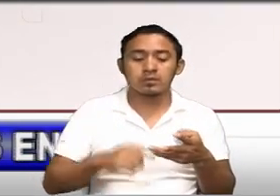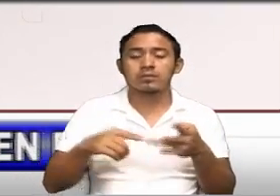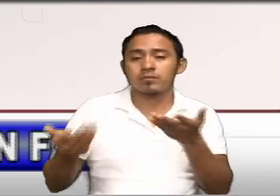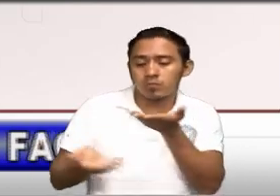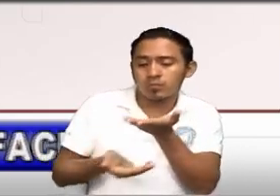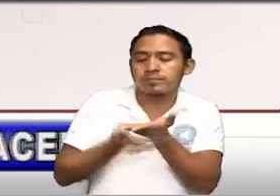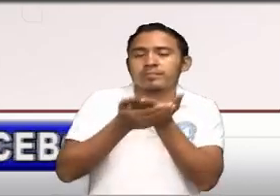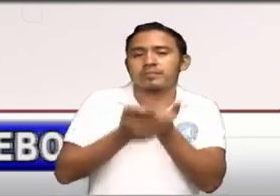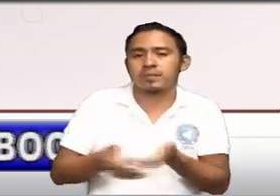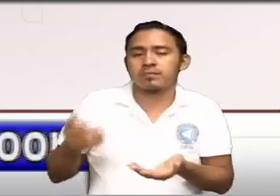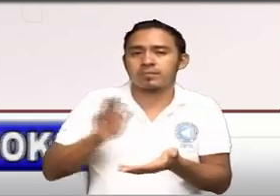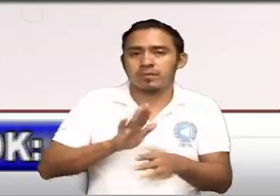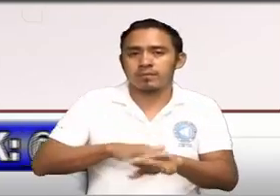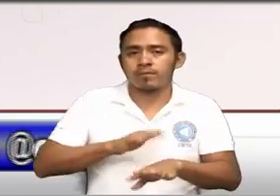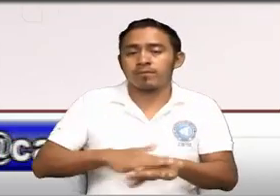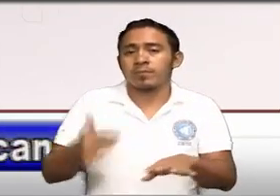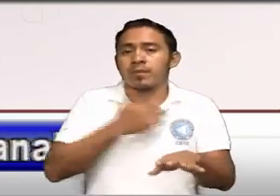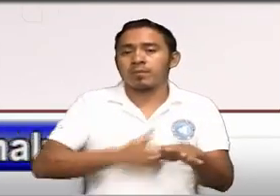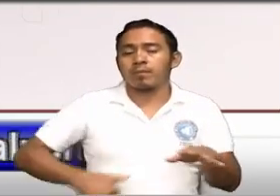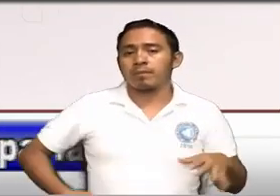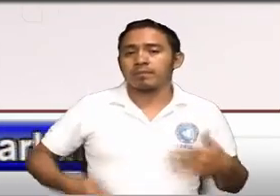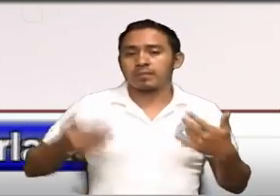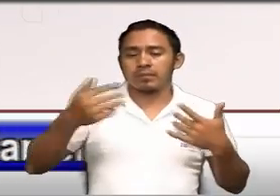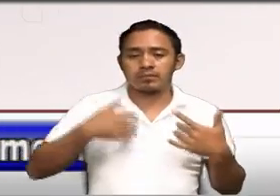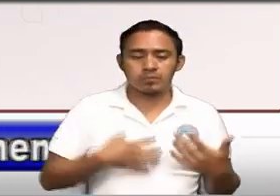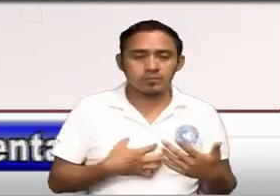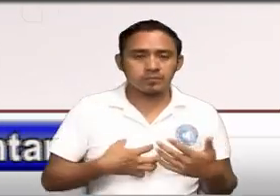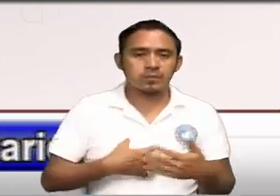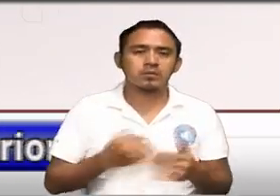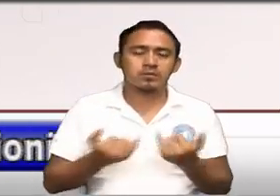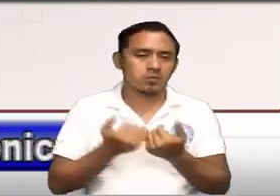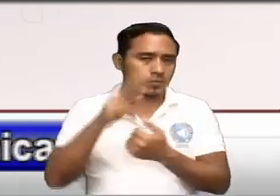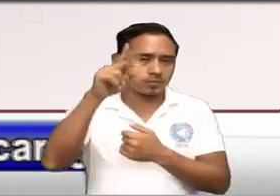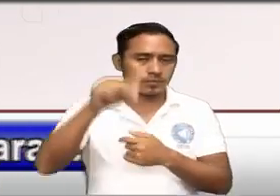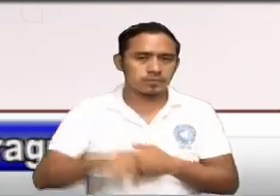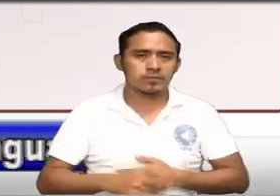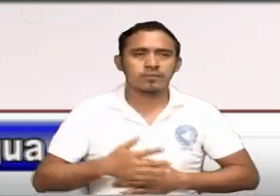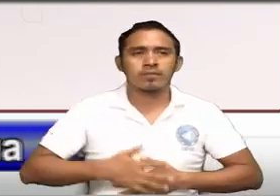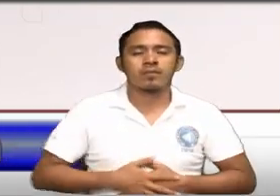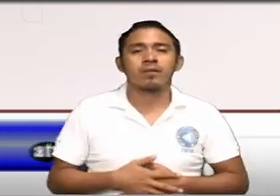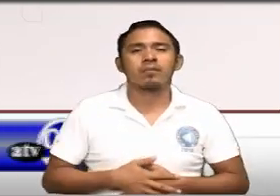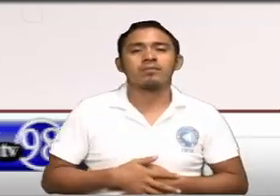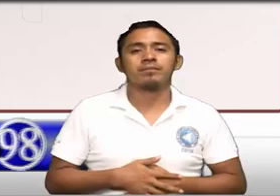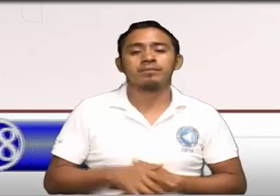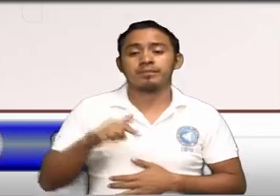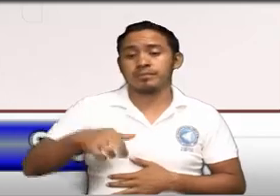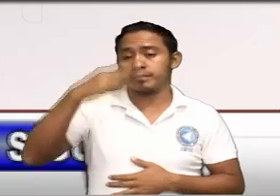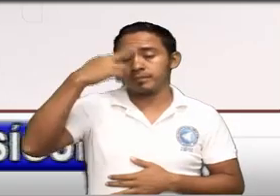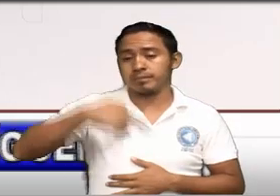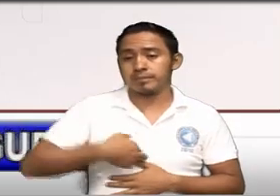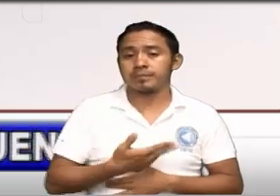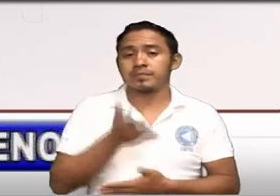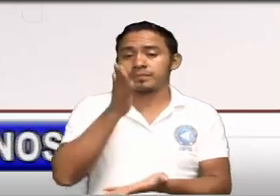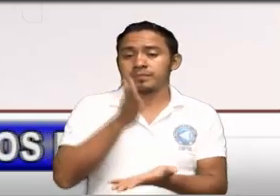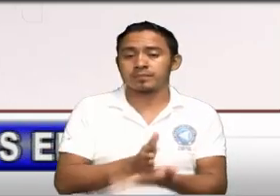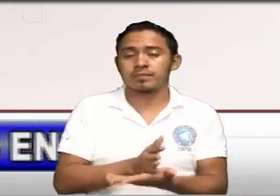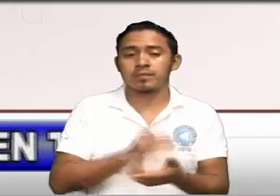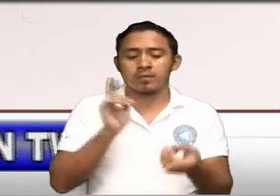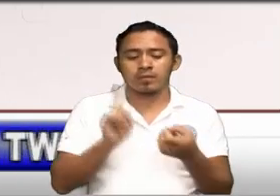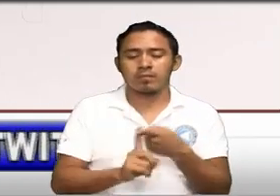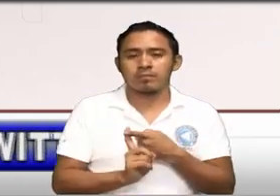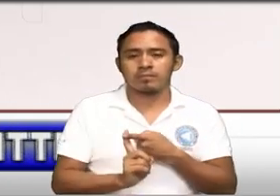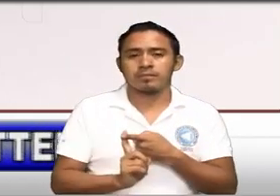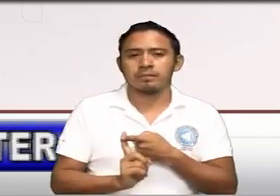esta resolución ministerial y forma parte integrante de la misma. Por lo tanto, esta autoridad resuelve,